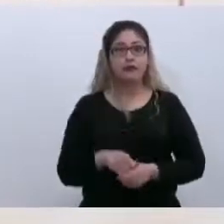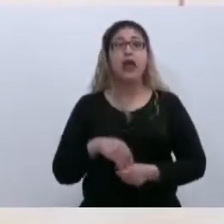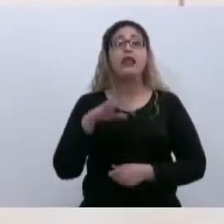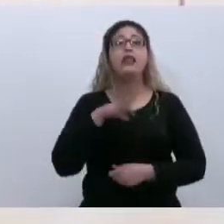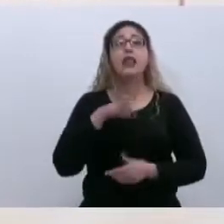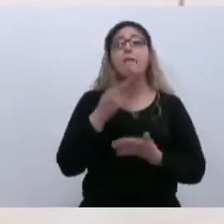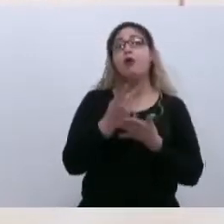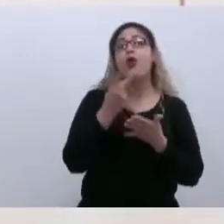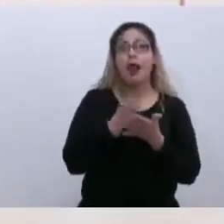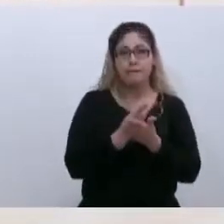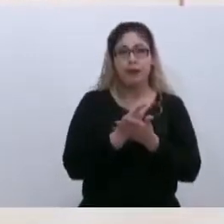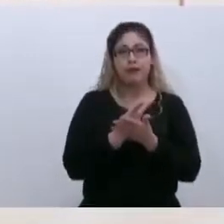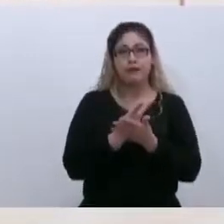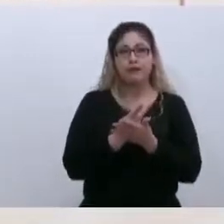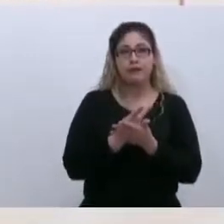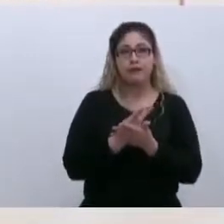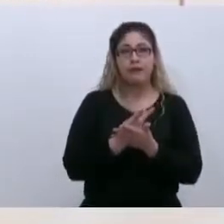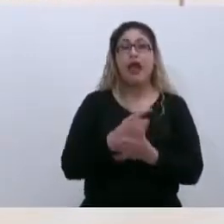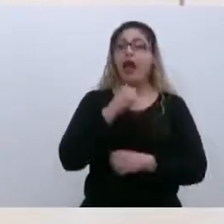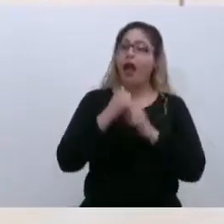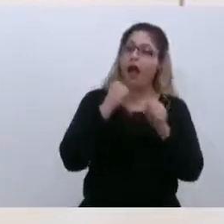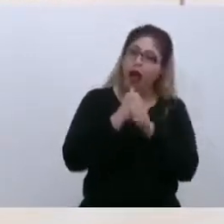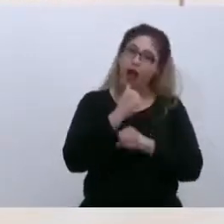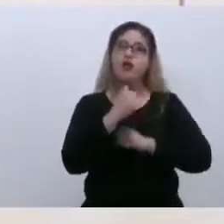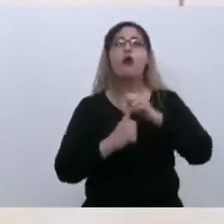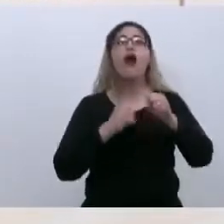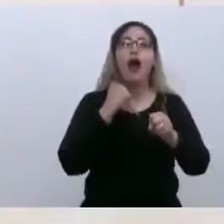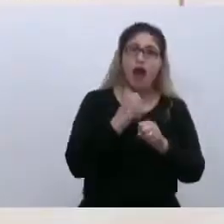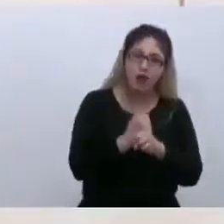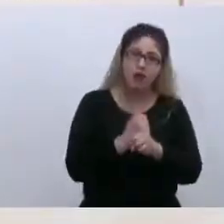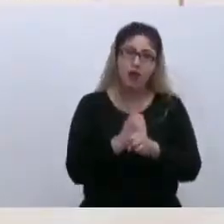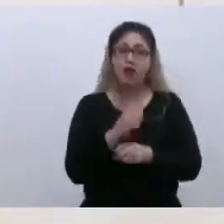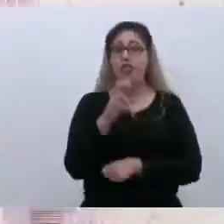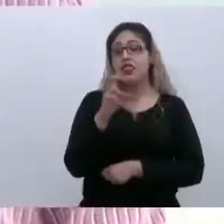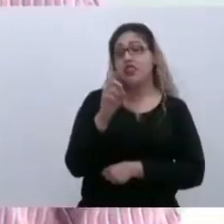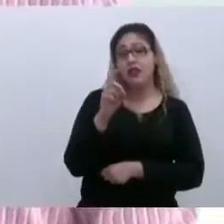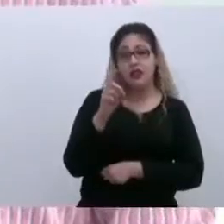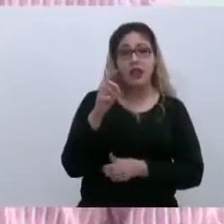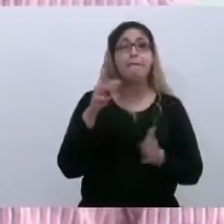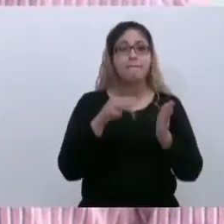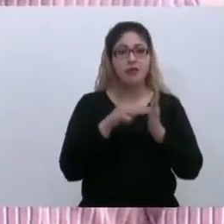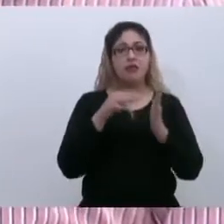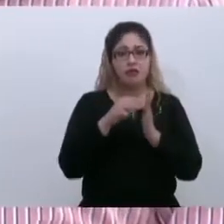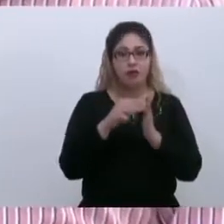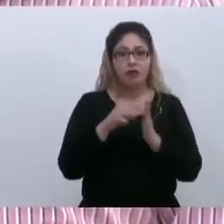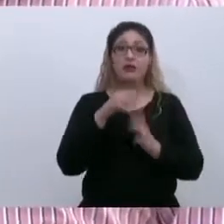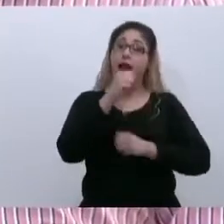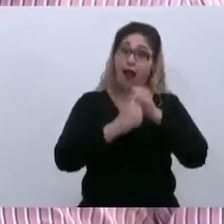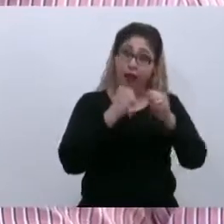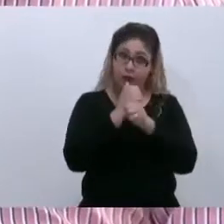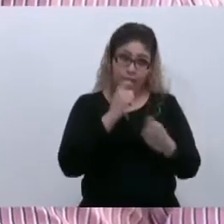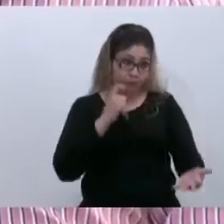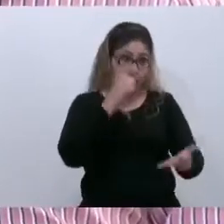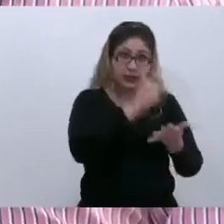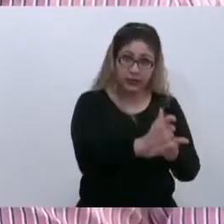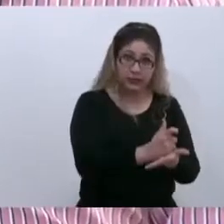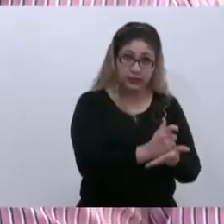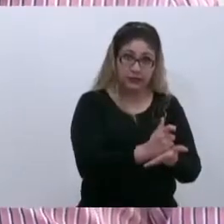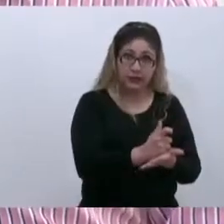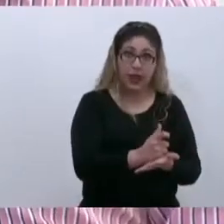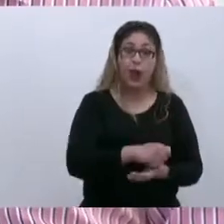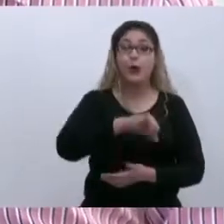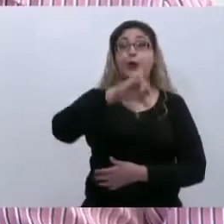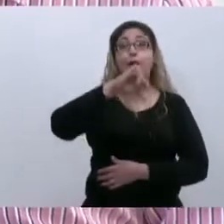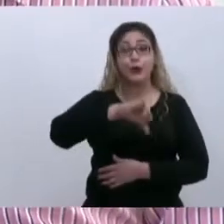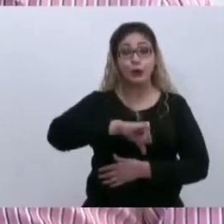de 30 millones de dólares al año. Nuestro programa Sembrando Vida significa una inversión de 1.200